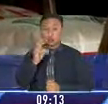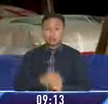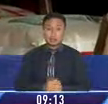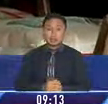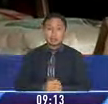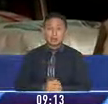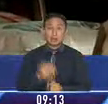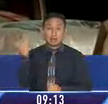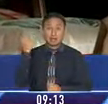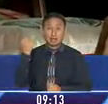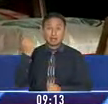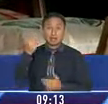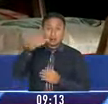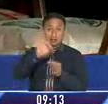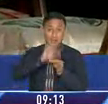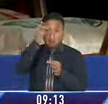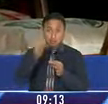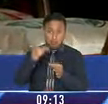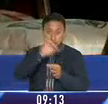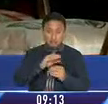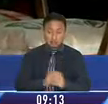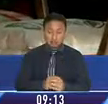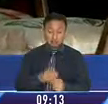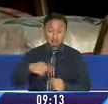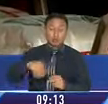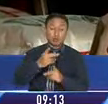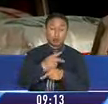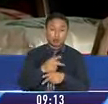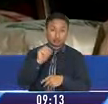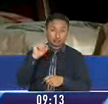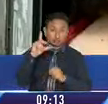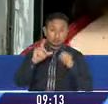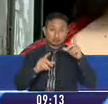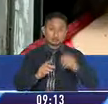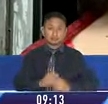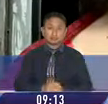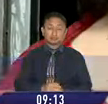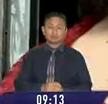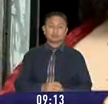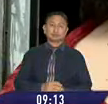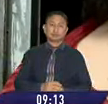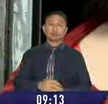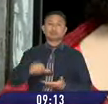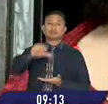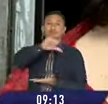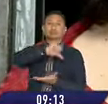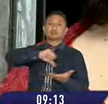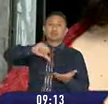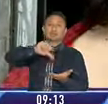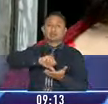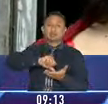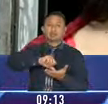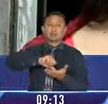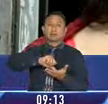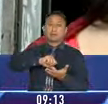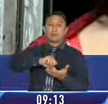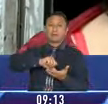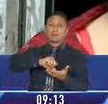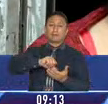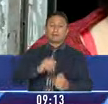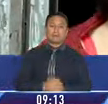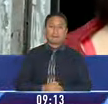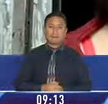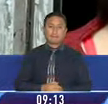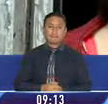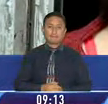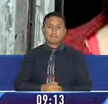verde, el maduro, o sea, algunos productos están caros. Aceites, o